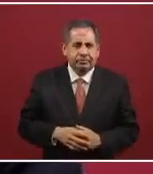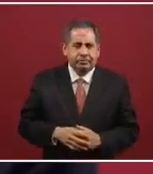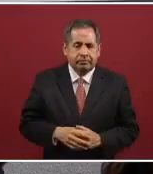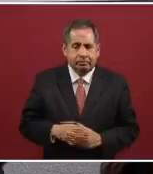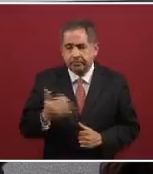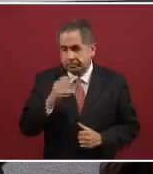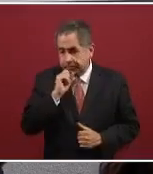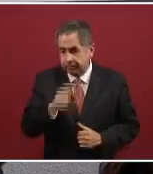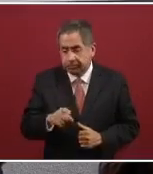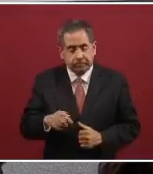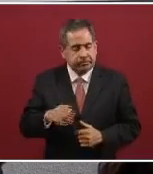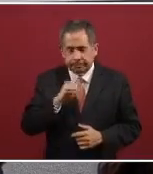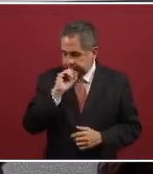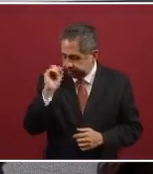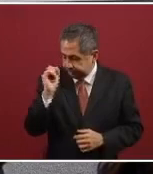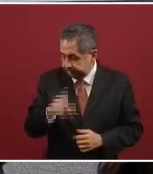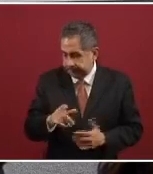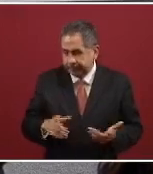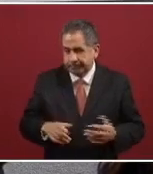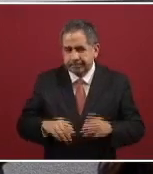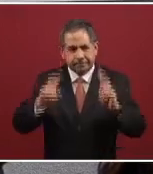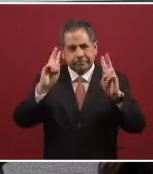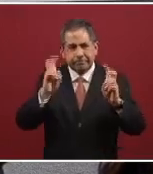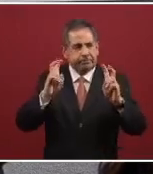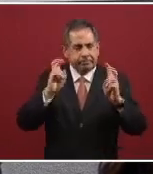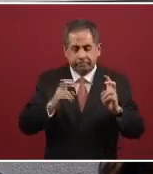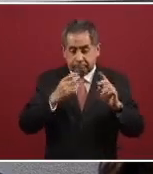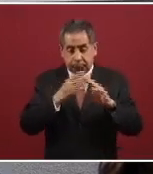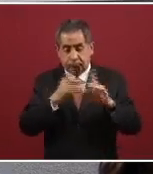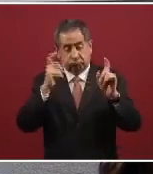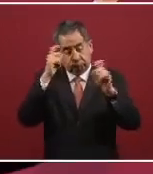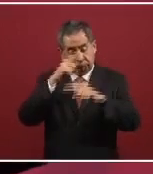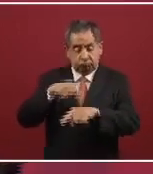Y lo mismo, ¿no? Son temas muy complejos,